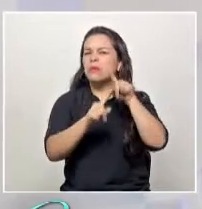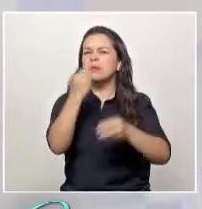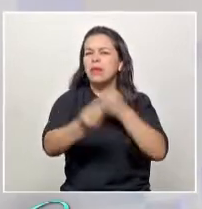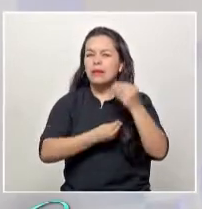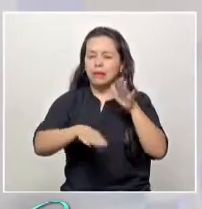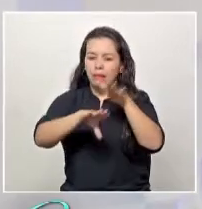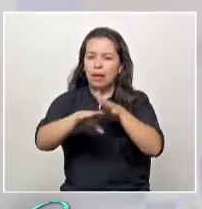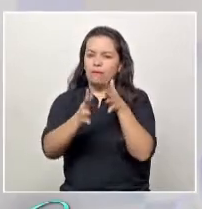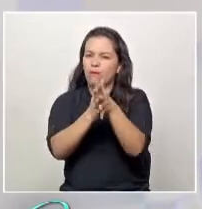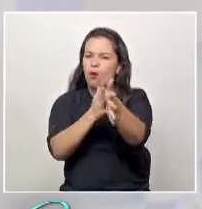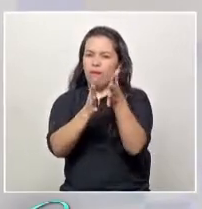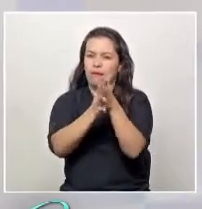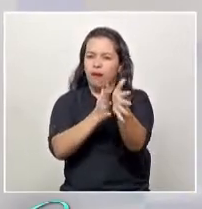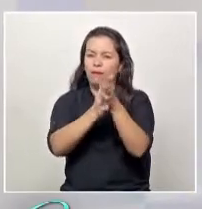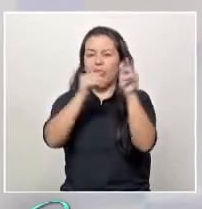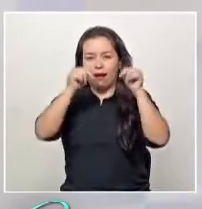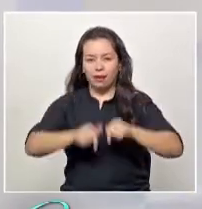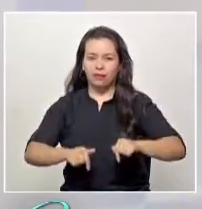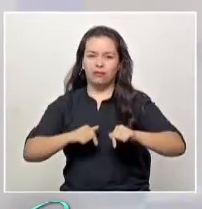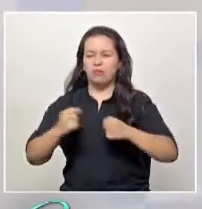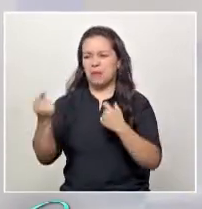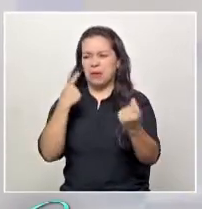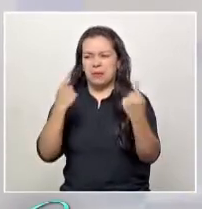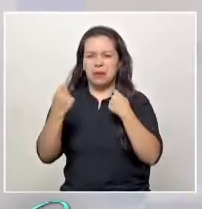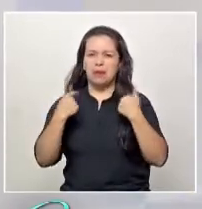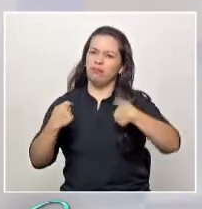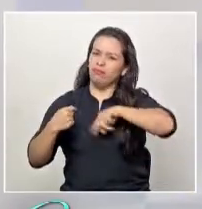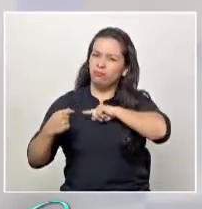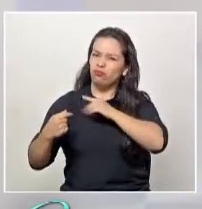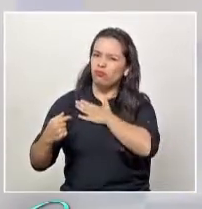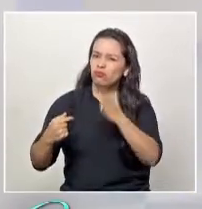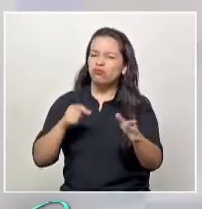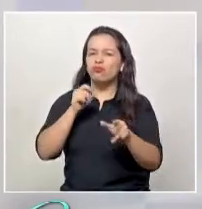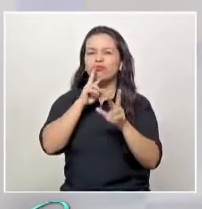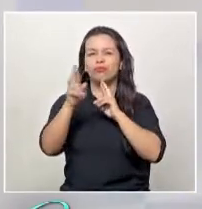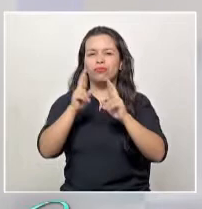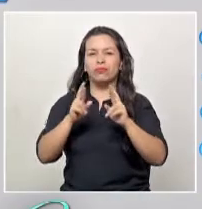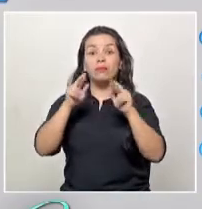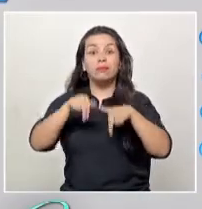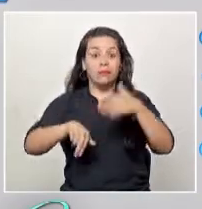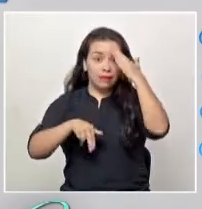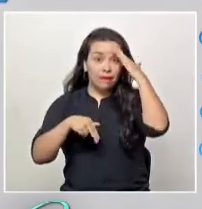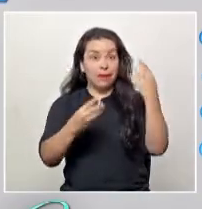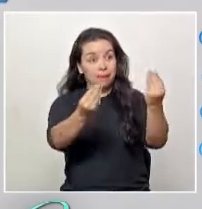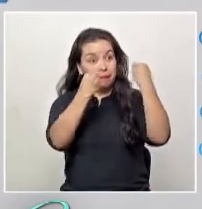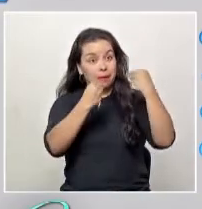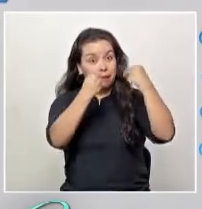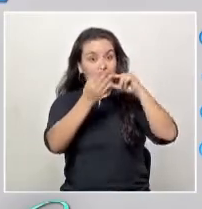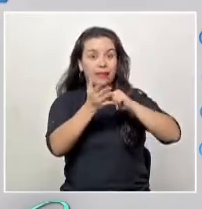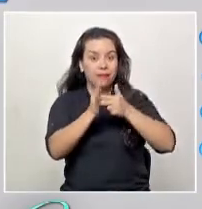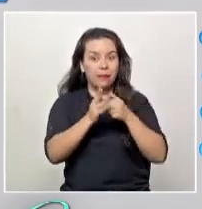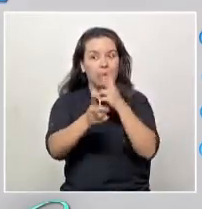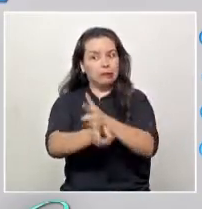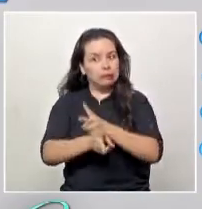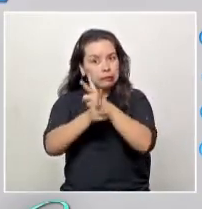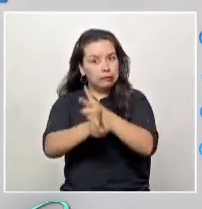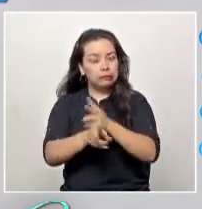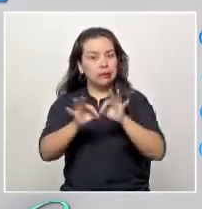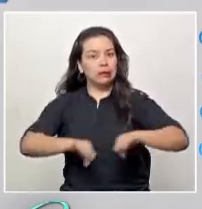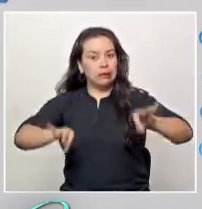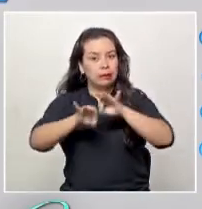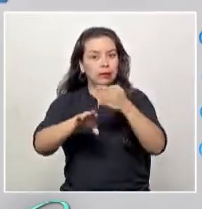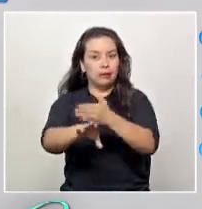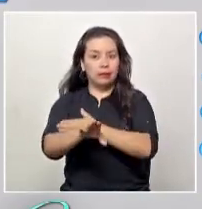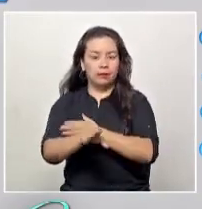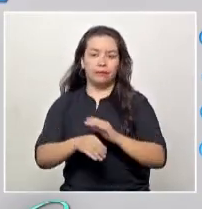esa información a través de todas esas preguntas que ustedes nos dejan. Una buena educación, una buena prevención, lo que queremos hacer permanentemente aquí